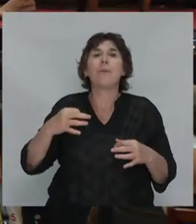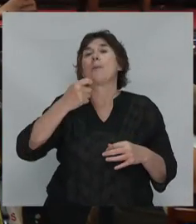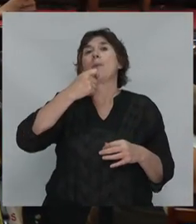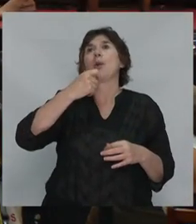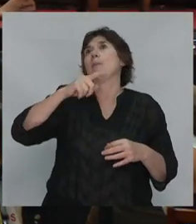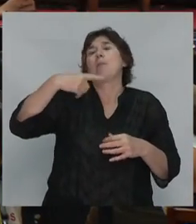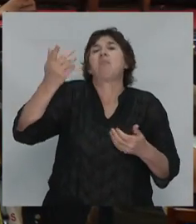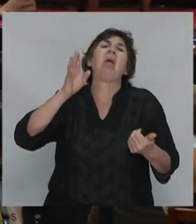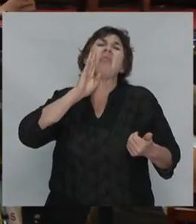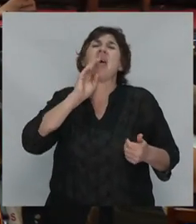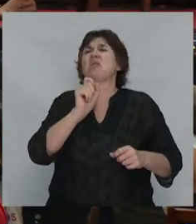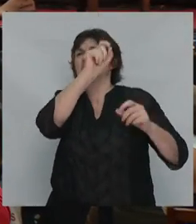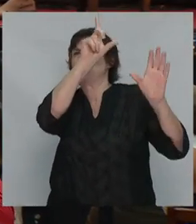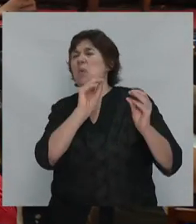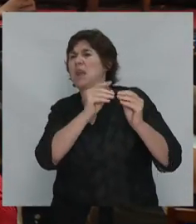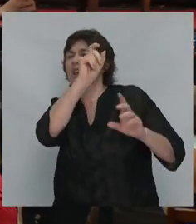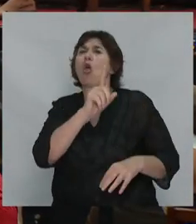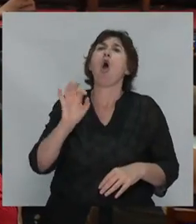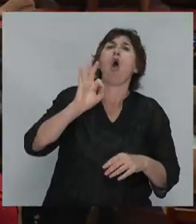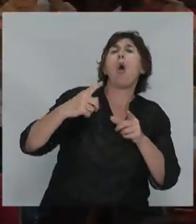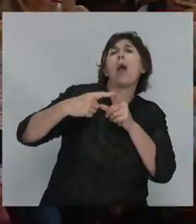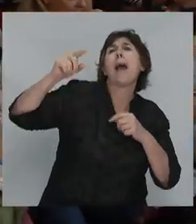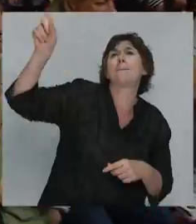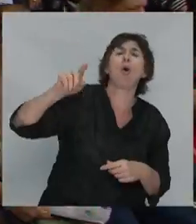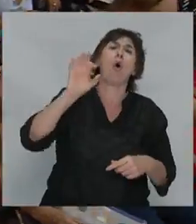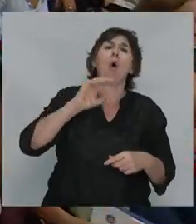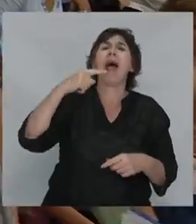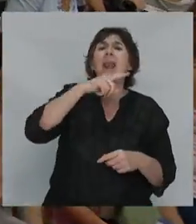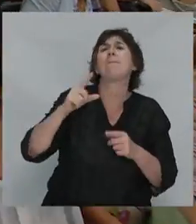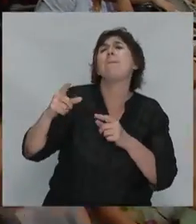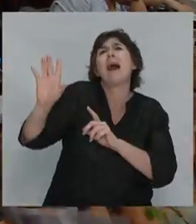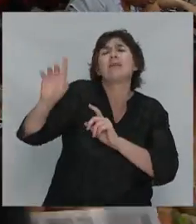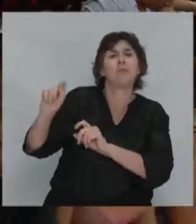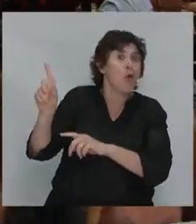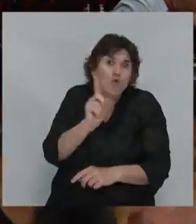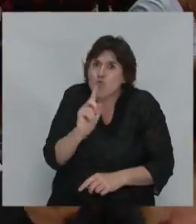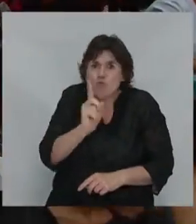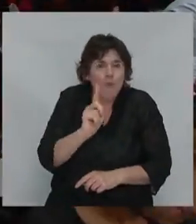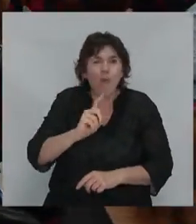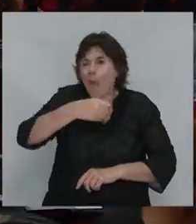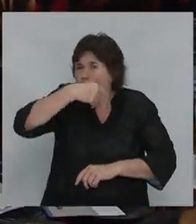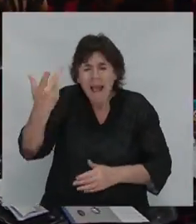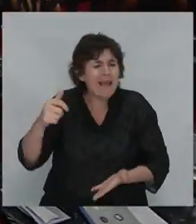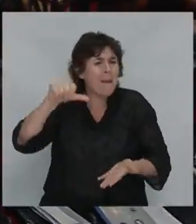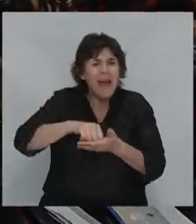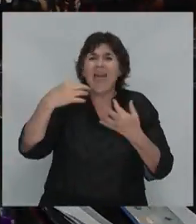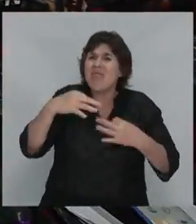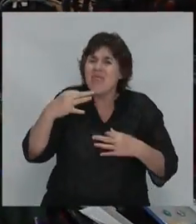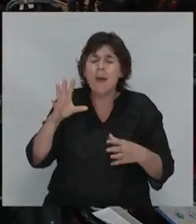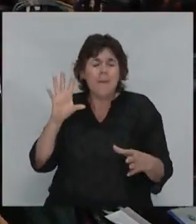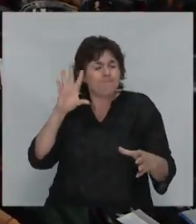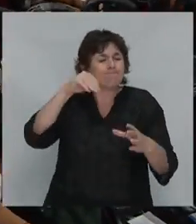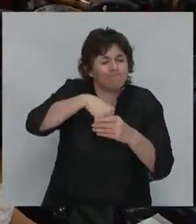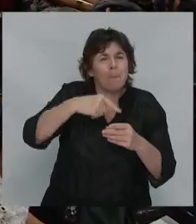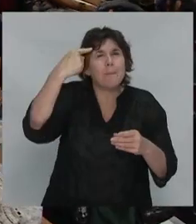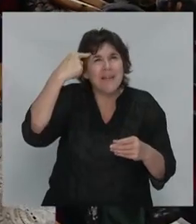para eso eeuu japón alemania no cualquier país debe integrarse en el proyecto